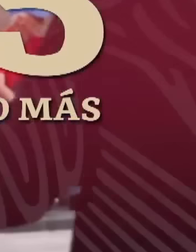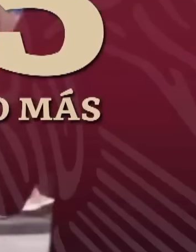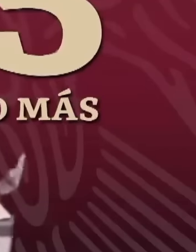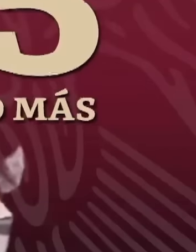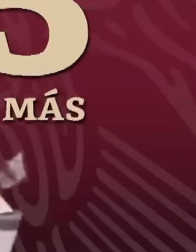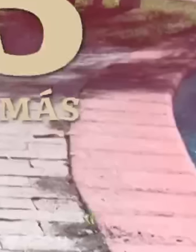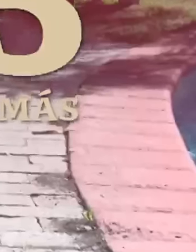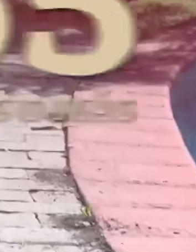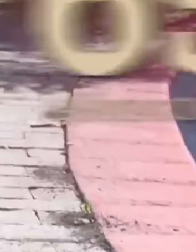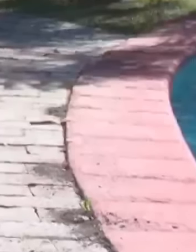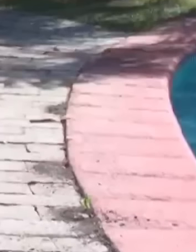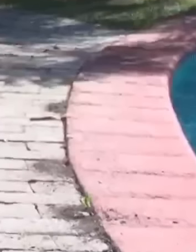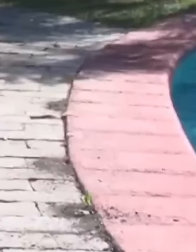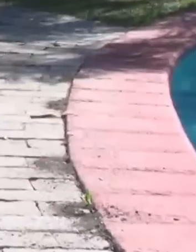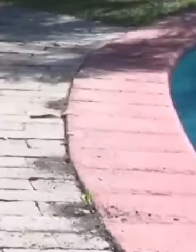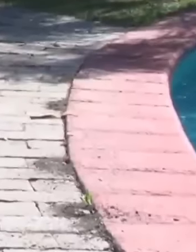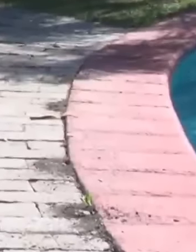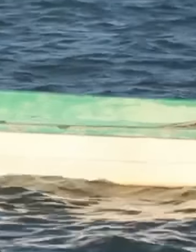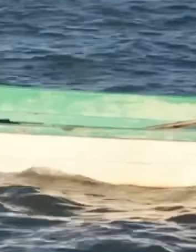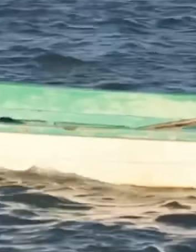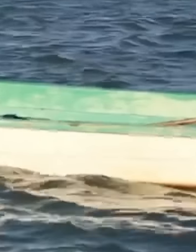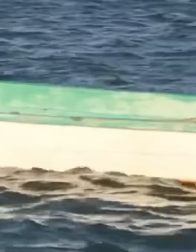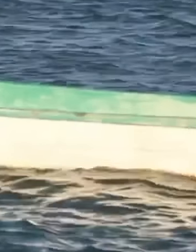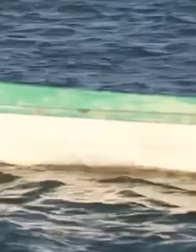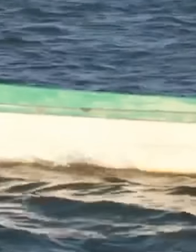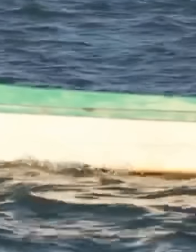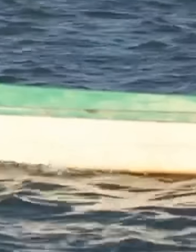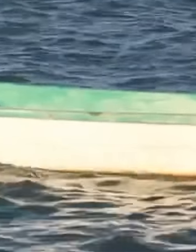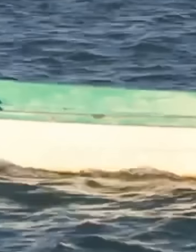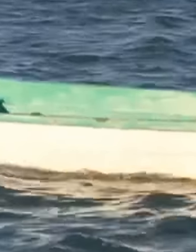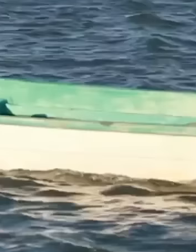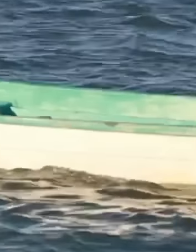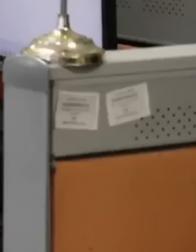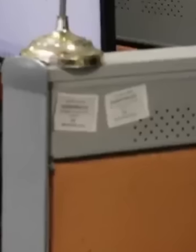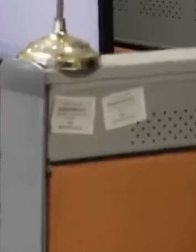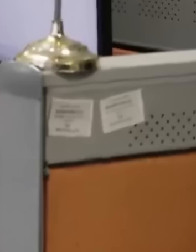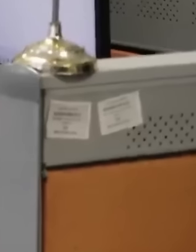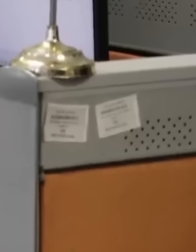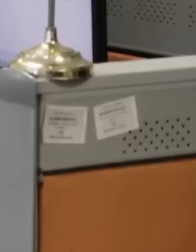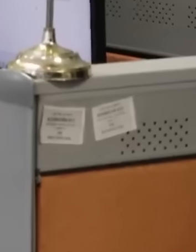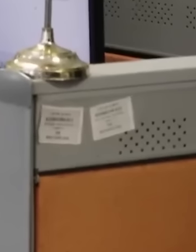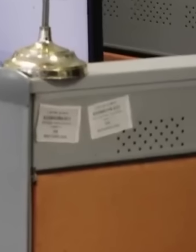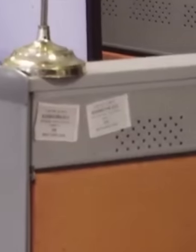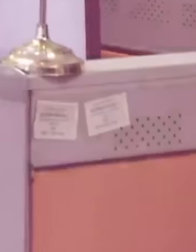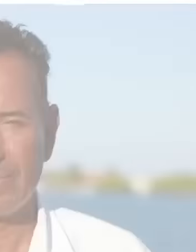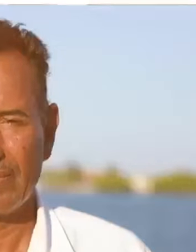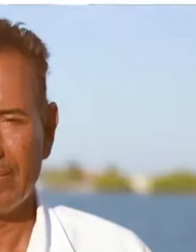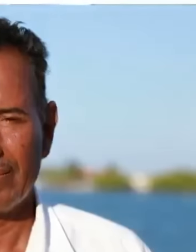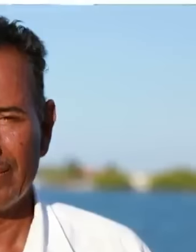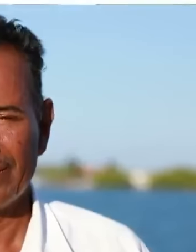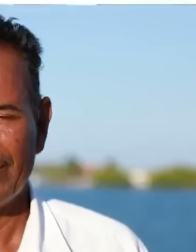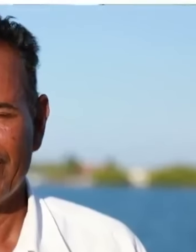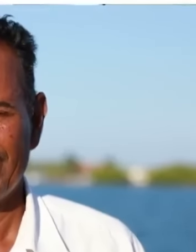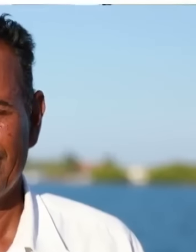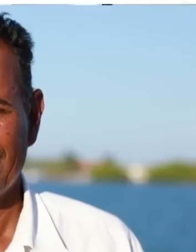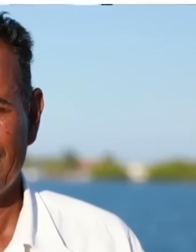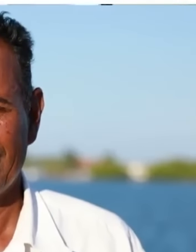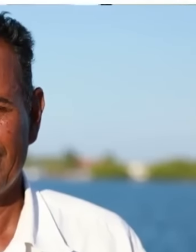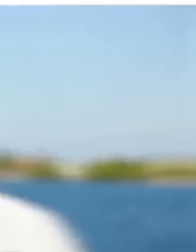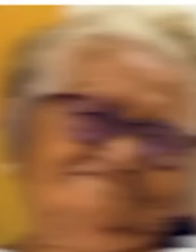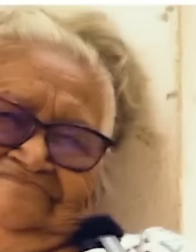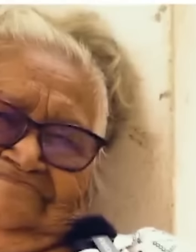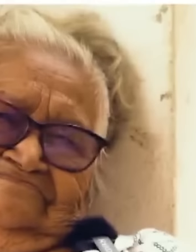años o más y cotizas en el IMSS desde el 1 de julio de 1997 o en el ISSSTE bajo el régimen de cuentas individuales, además de tu